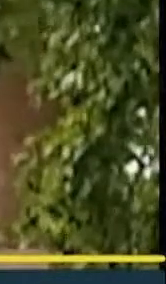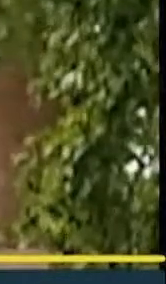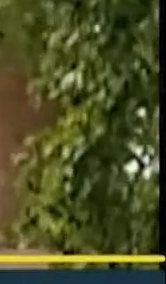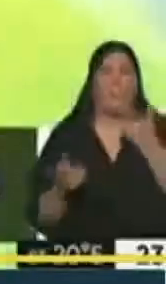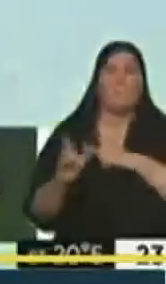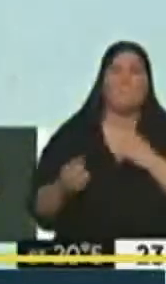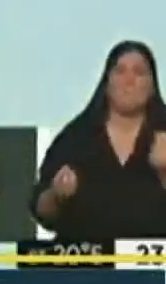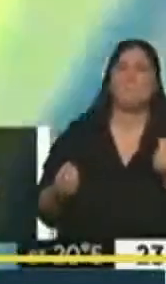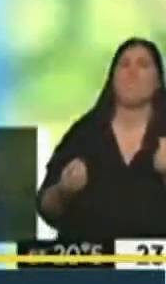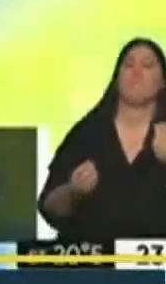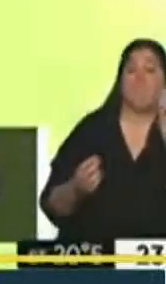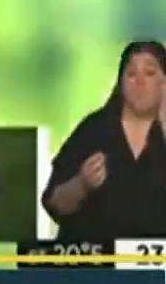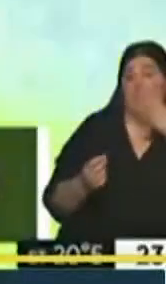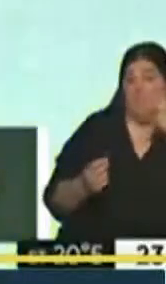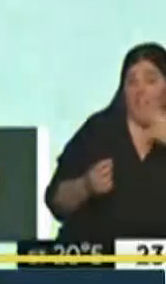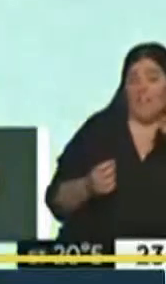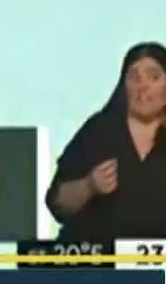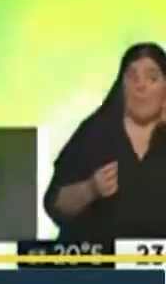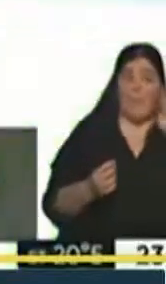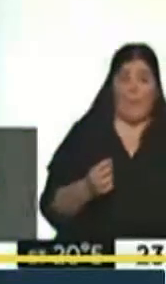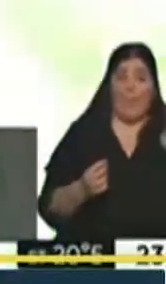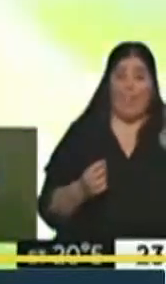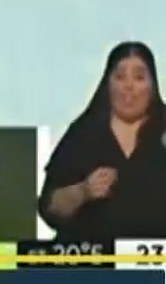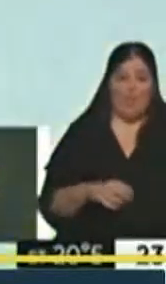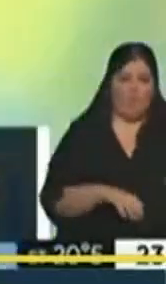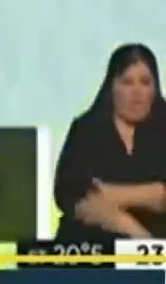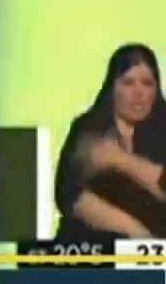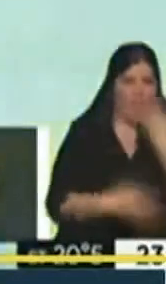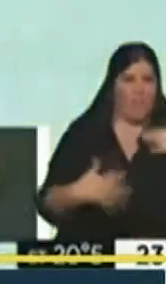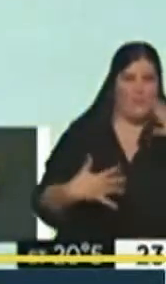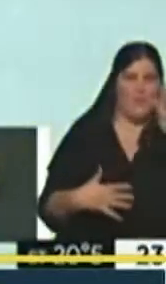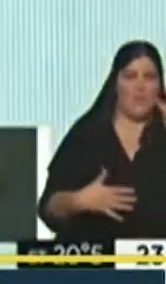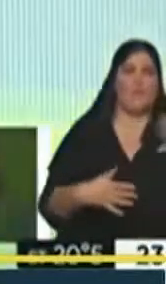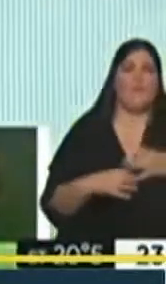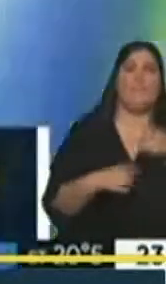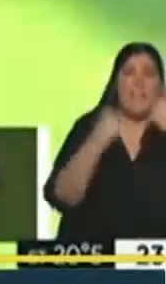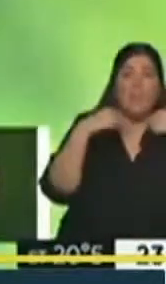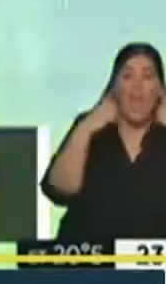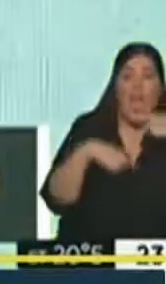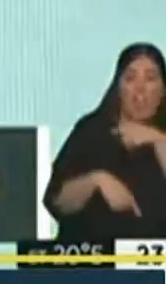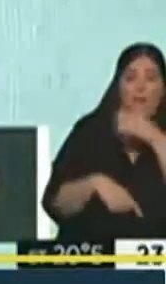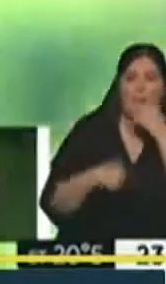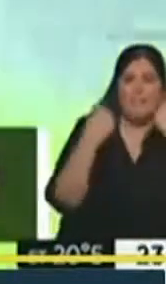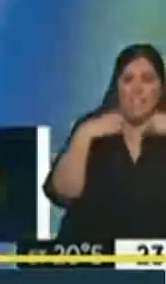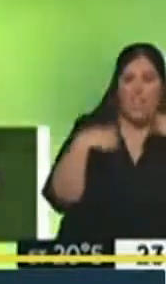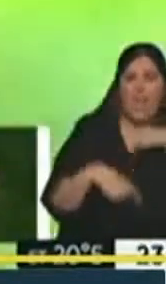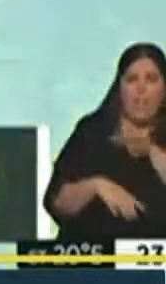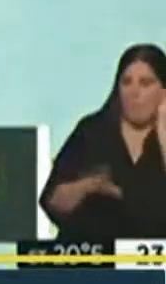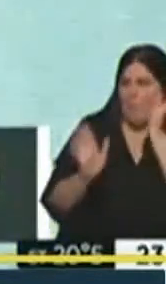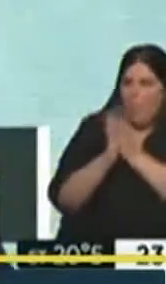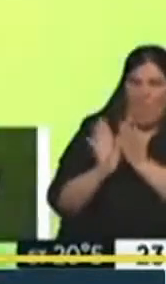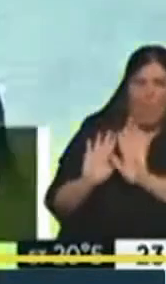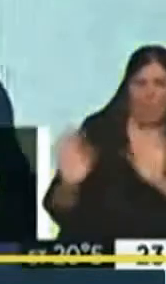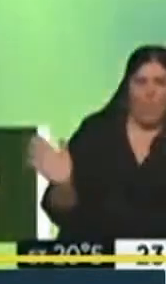llegó al 2,7%. Massa, que venía realizando una gestión muy comprometida en querer mejorar la economía de la gente, le